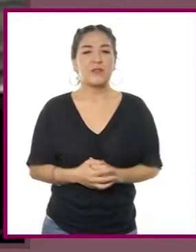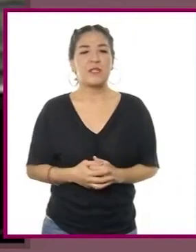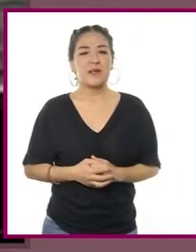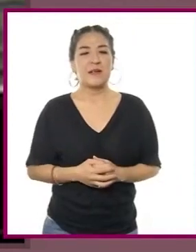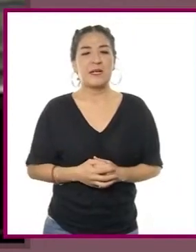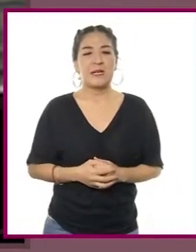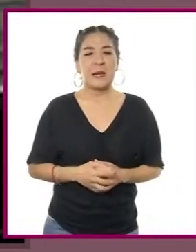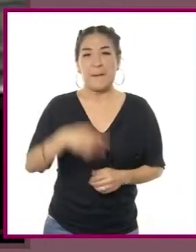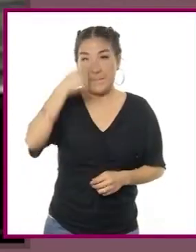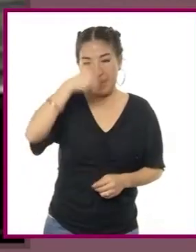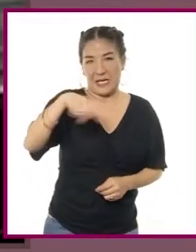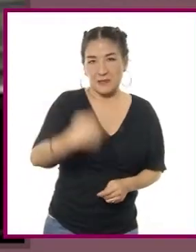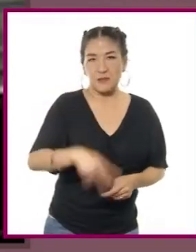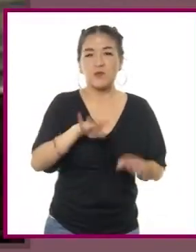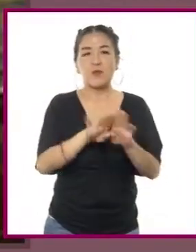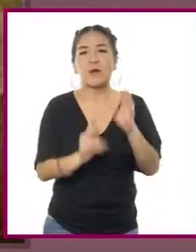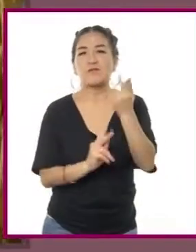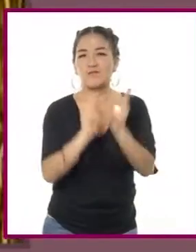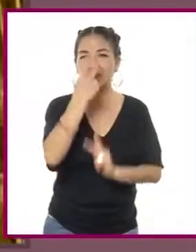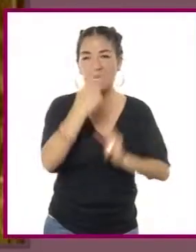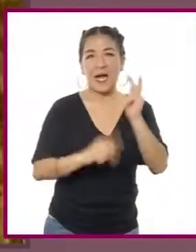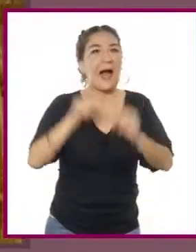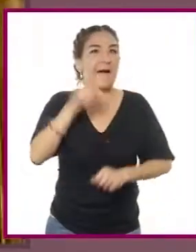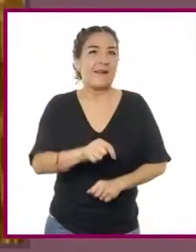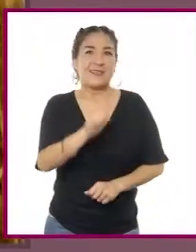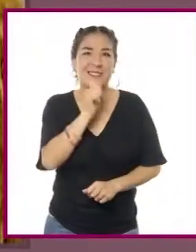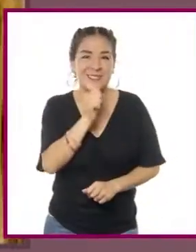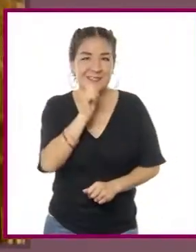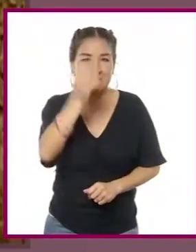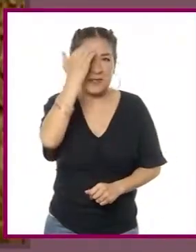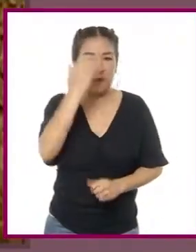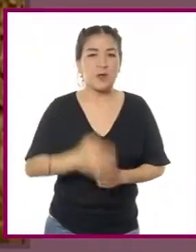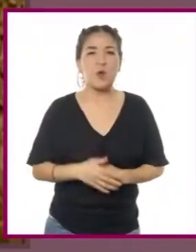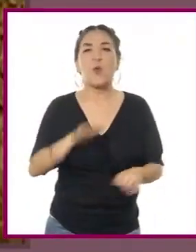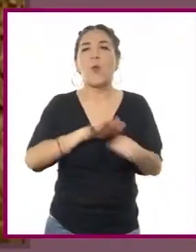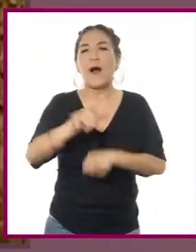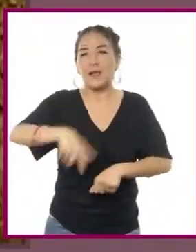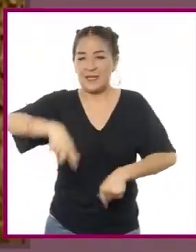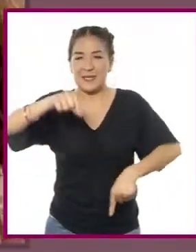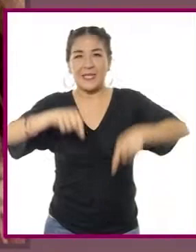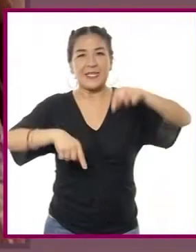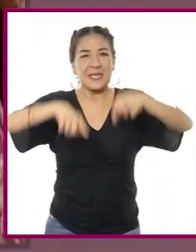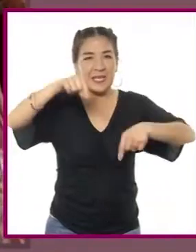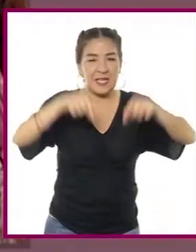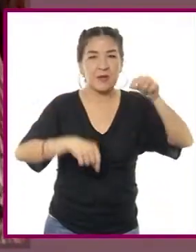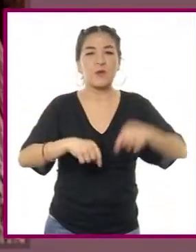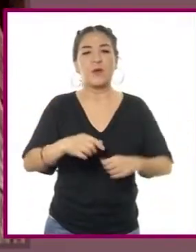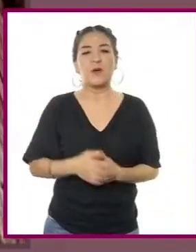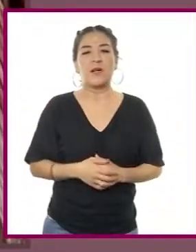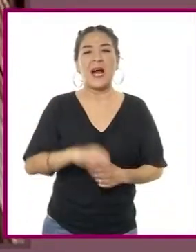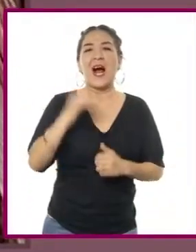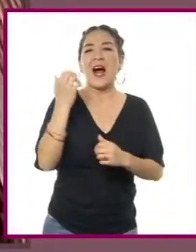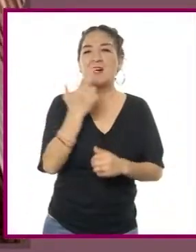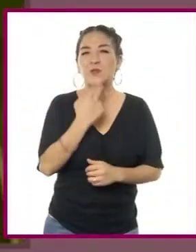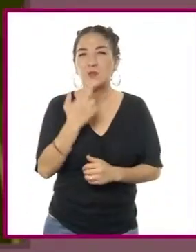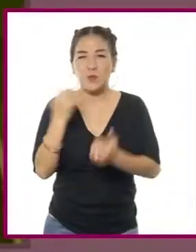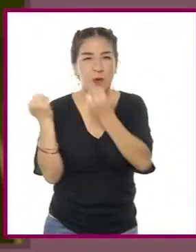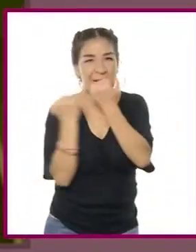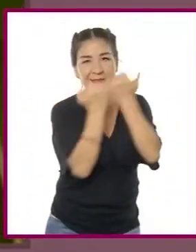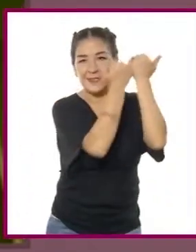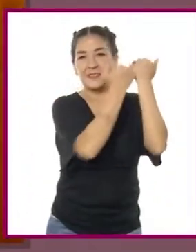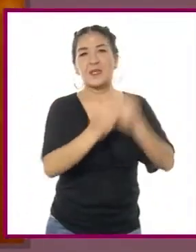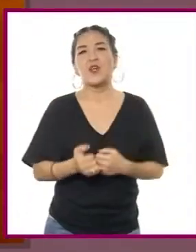propios para la agricultura que no se conocían aquí. Los más llamativos son el trigo, la cebada, el azúcar,